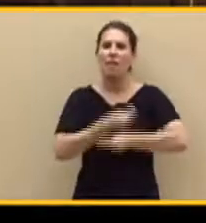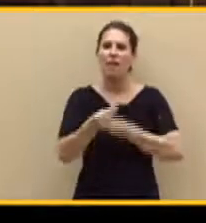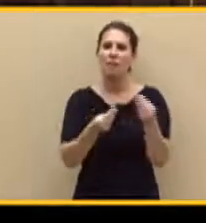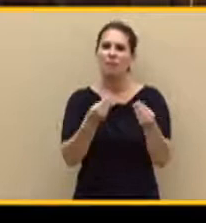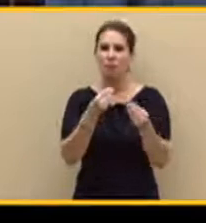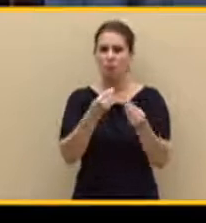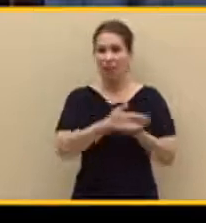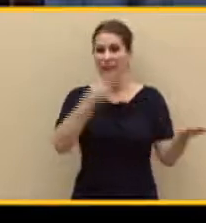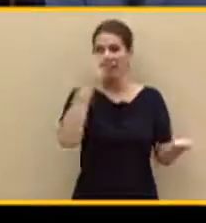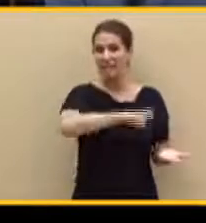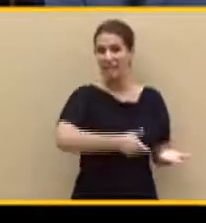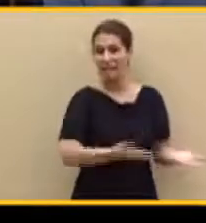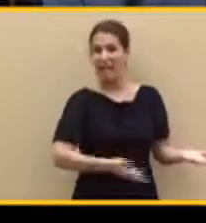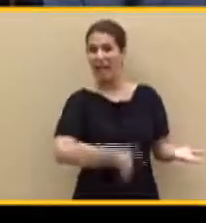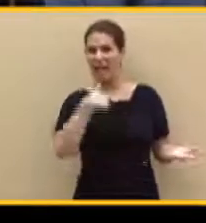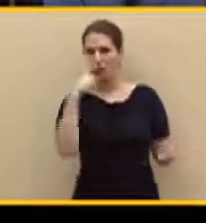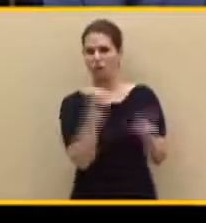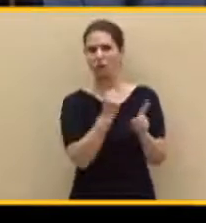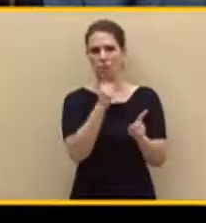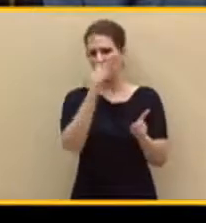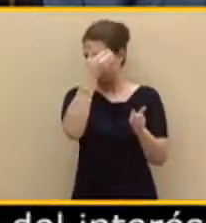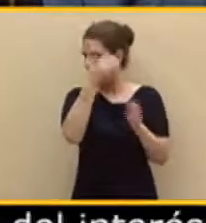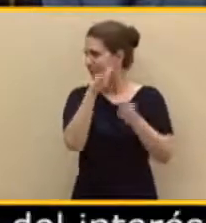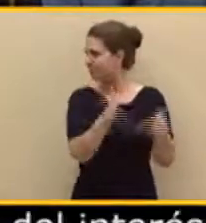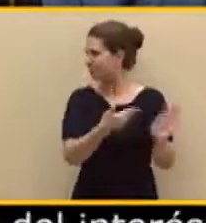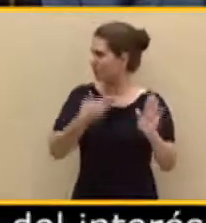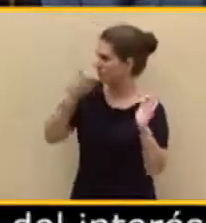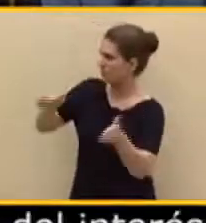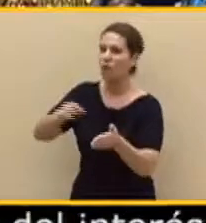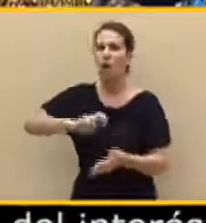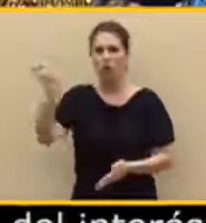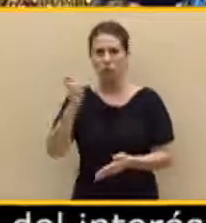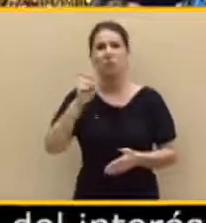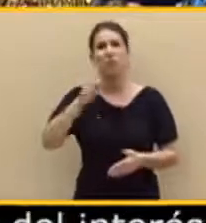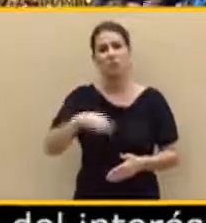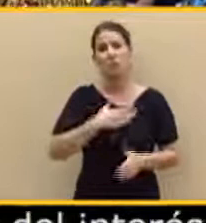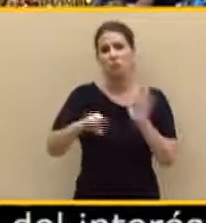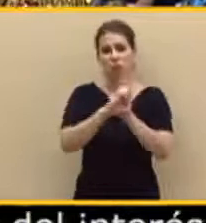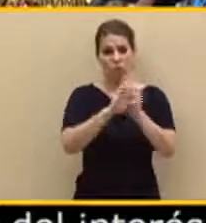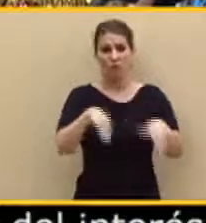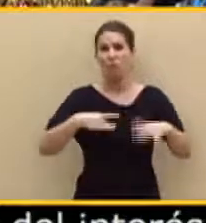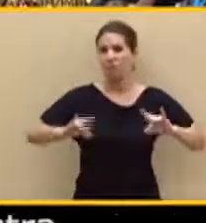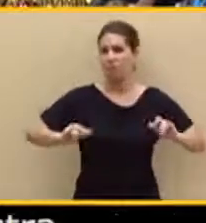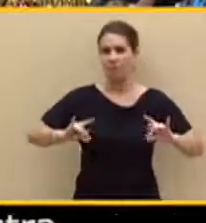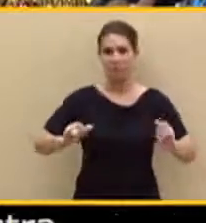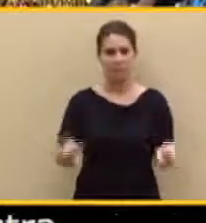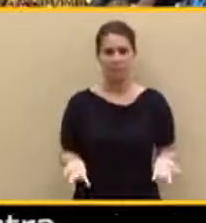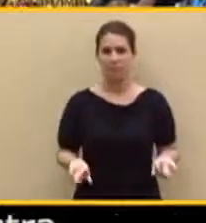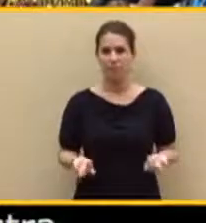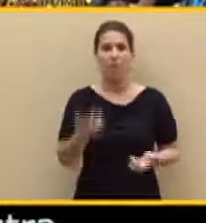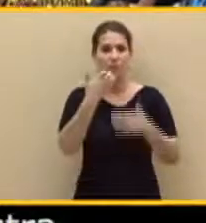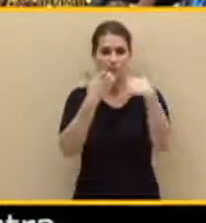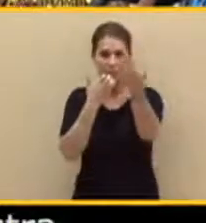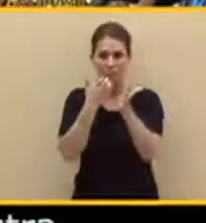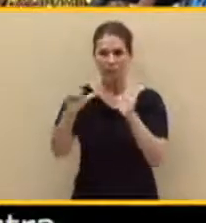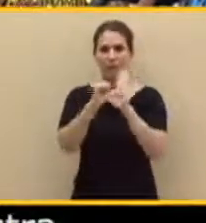general y también dejar en papel mojado nuestra Constitución. Por ejemplo, el artículo 31